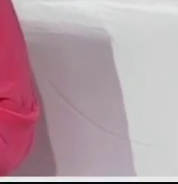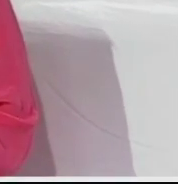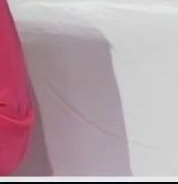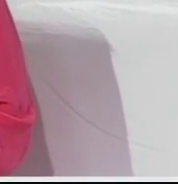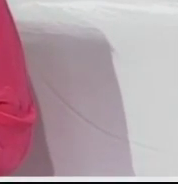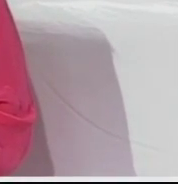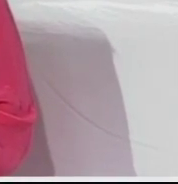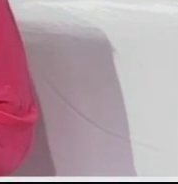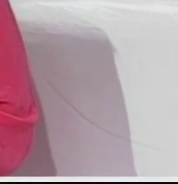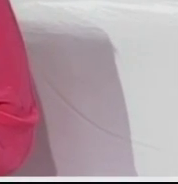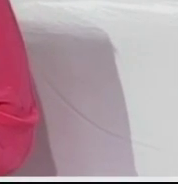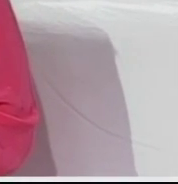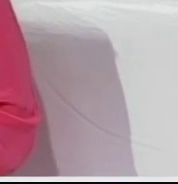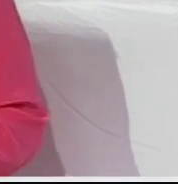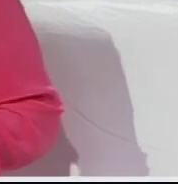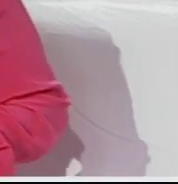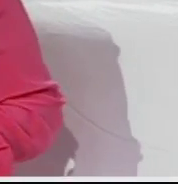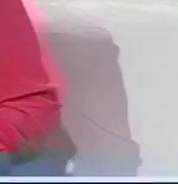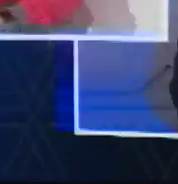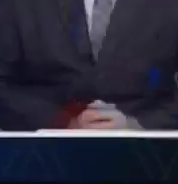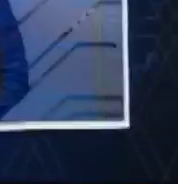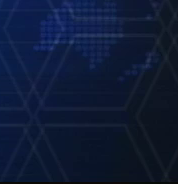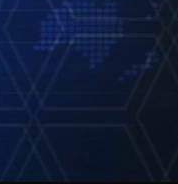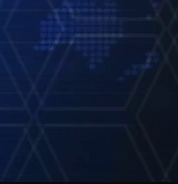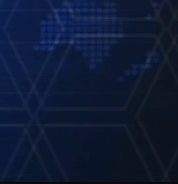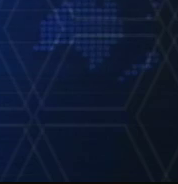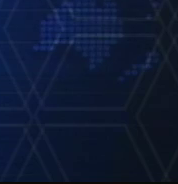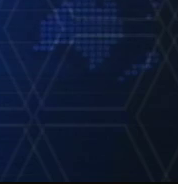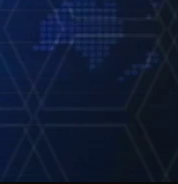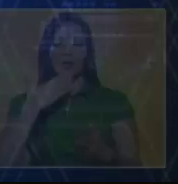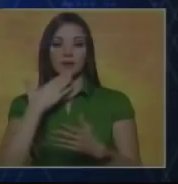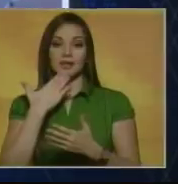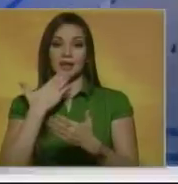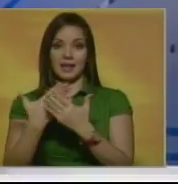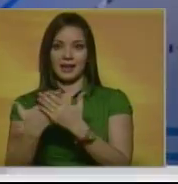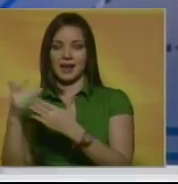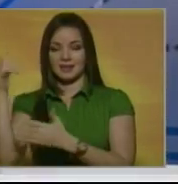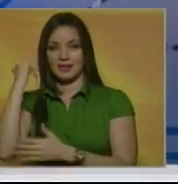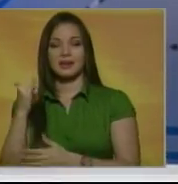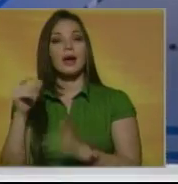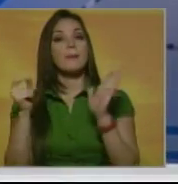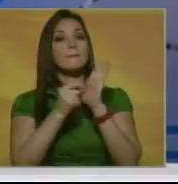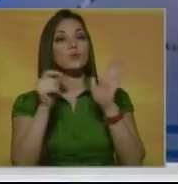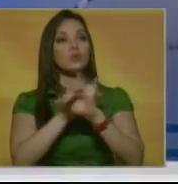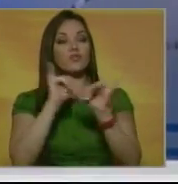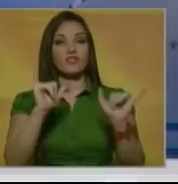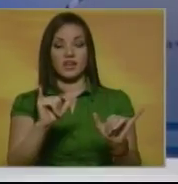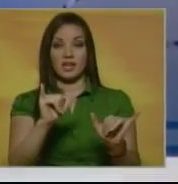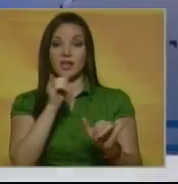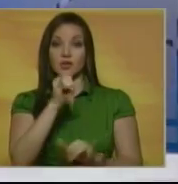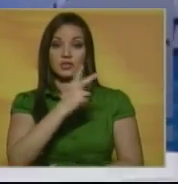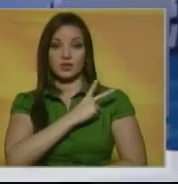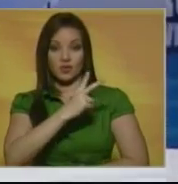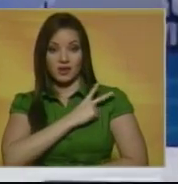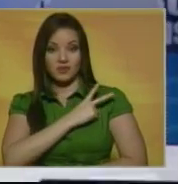habernos acompañado. Que pasen todos. Feliz tarde, José Manuel. Muchísimas gracias, Sandrina. Así ponemos punto final a la emisión meridiana de